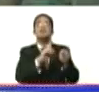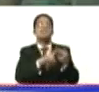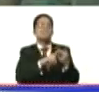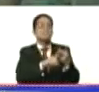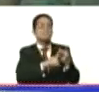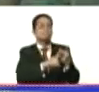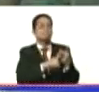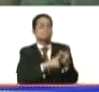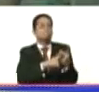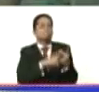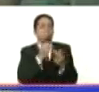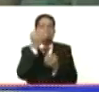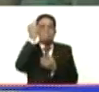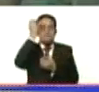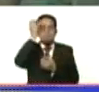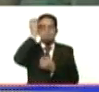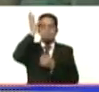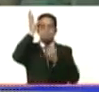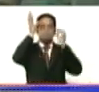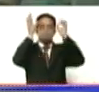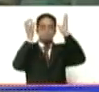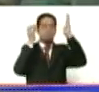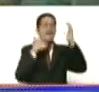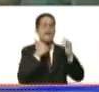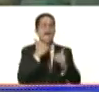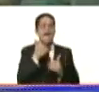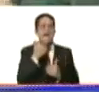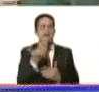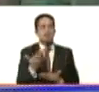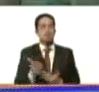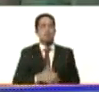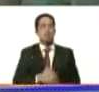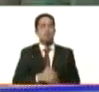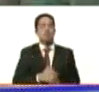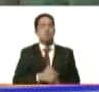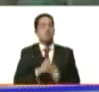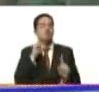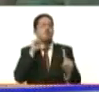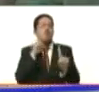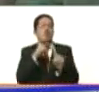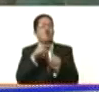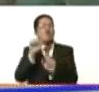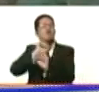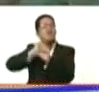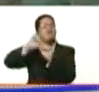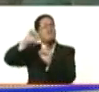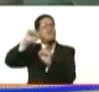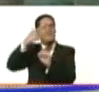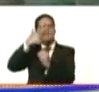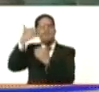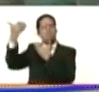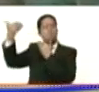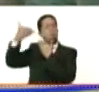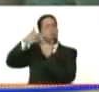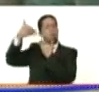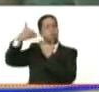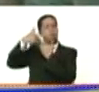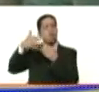implementando 1000 políticas socioeconómicas para defendernos de la agresión imperialista.